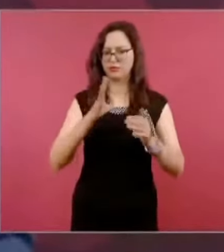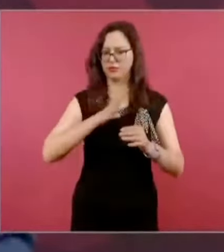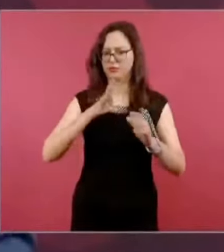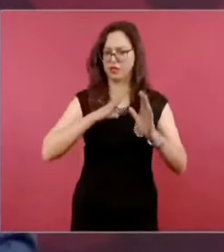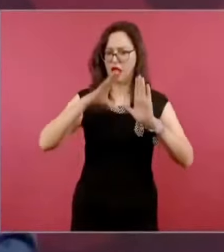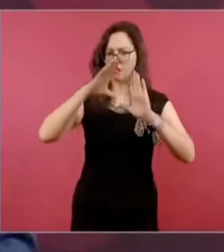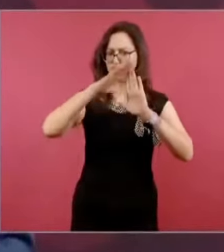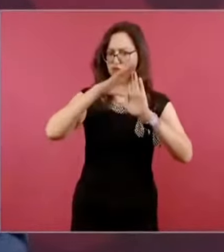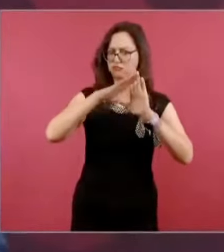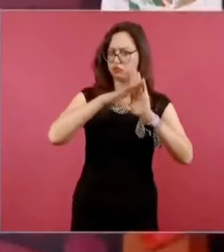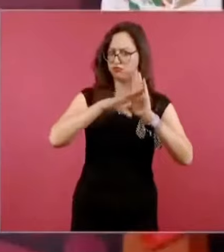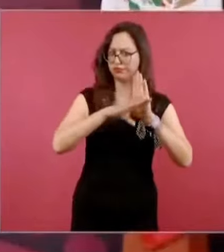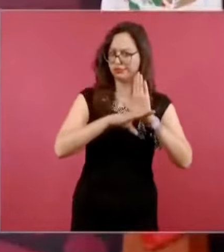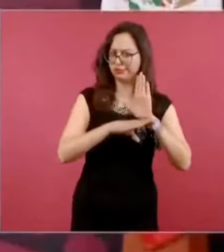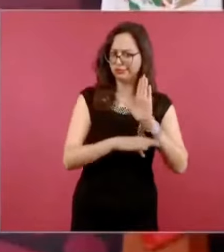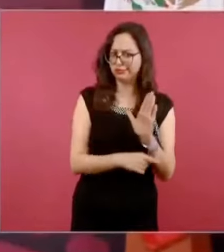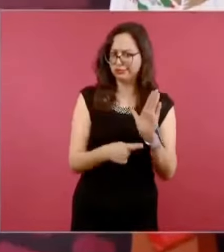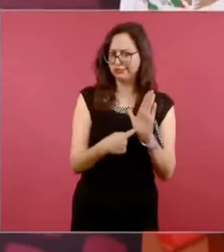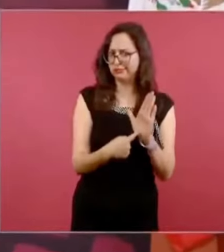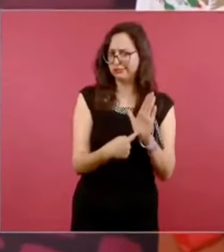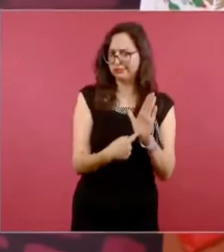tendencia política,